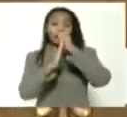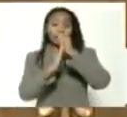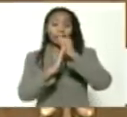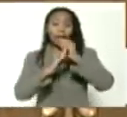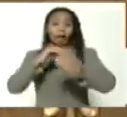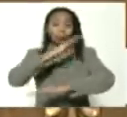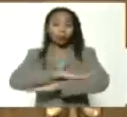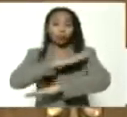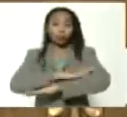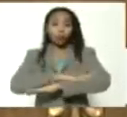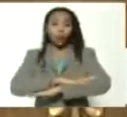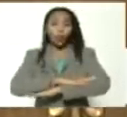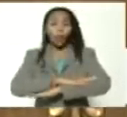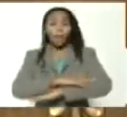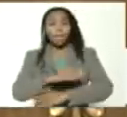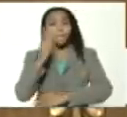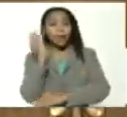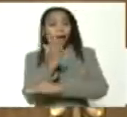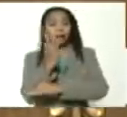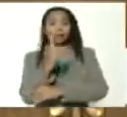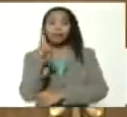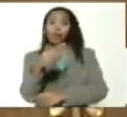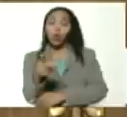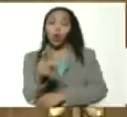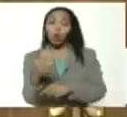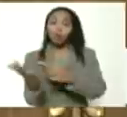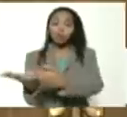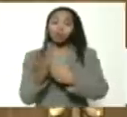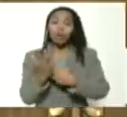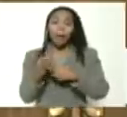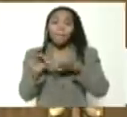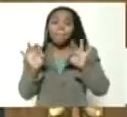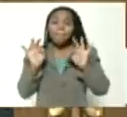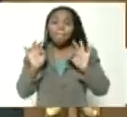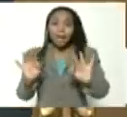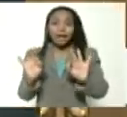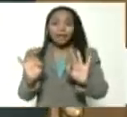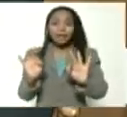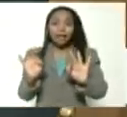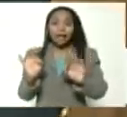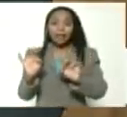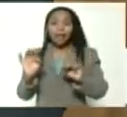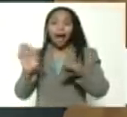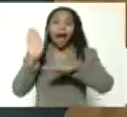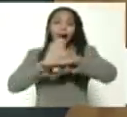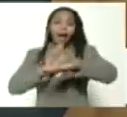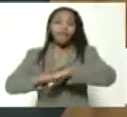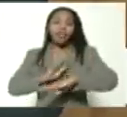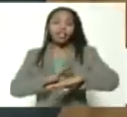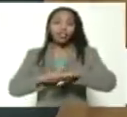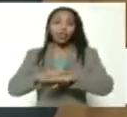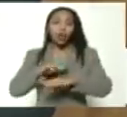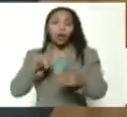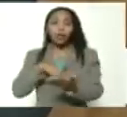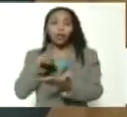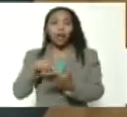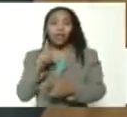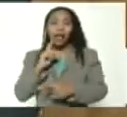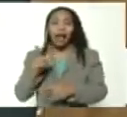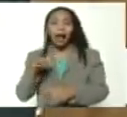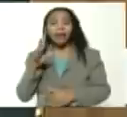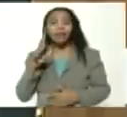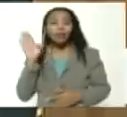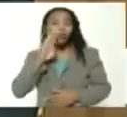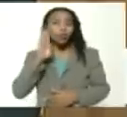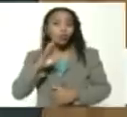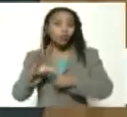que recibimos una especie de cartel transnacional del delito, del crimen